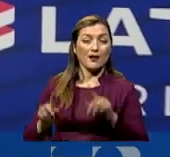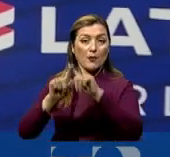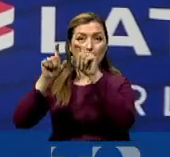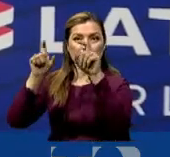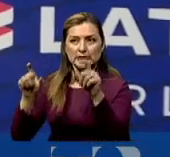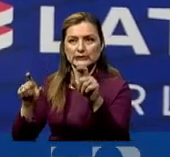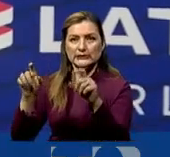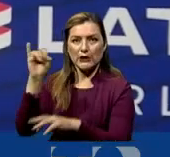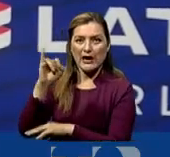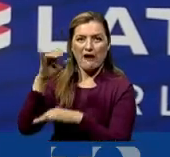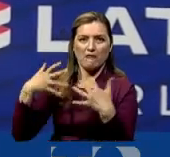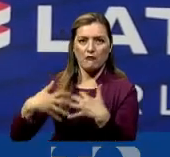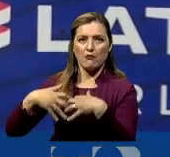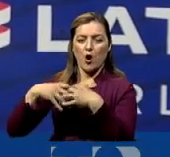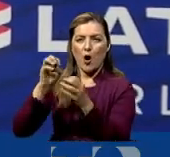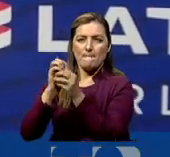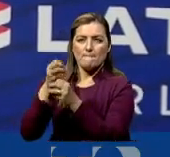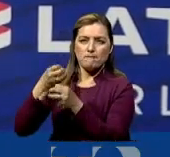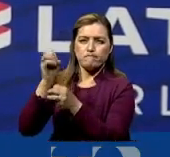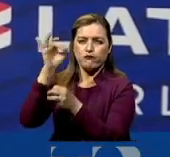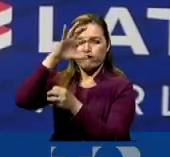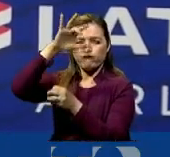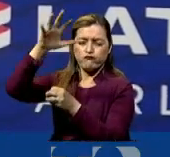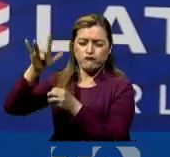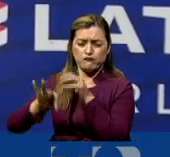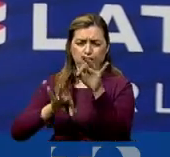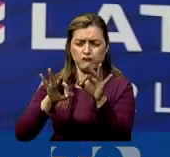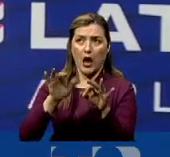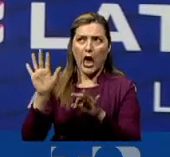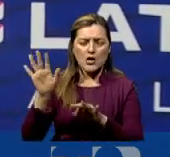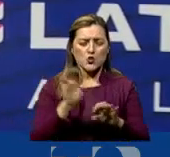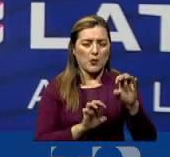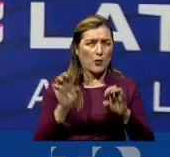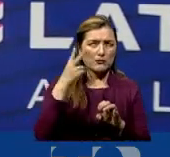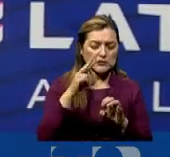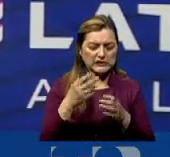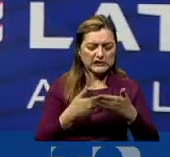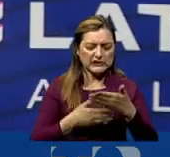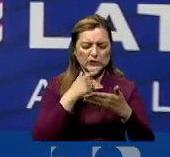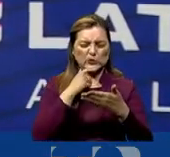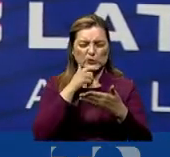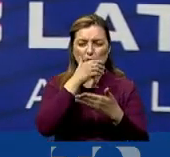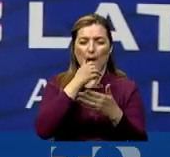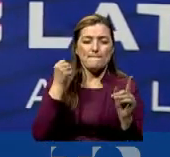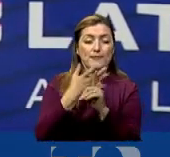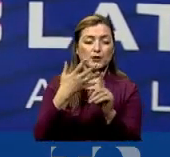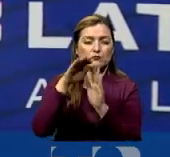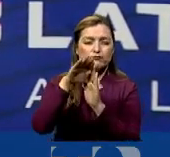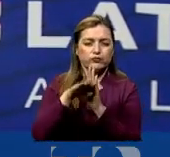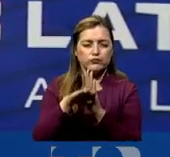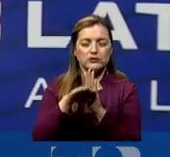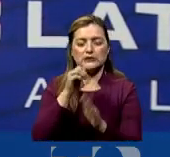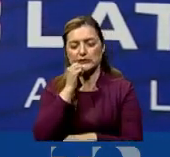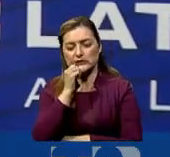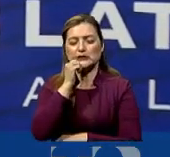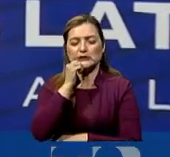impacto, acá la unidad de medida es toneladas de CO2, y luego digo, tengo que reducir, pero aquello que ya no puedo reducir, que